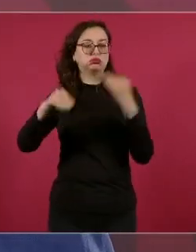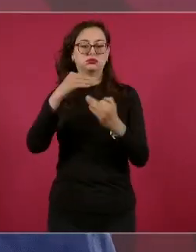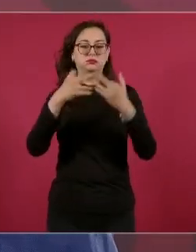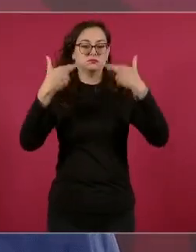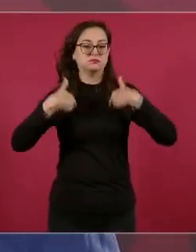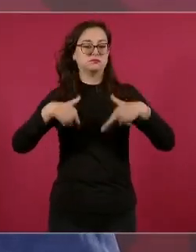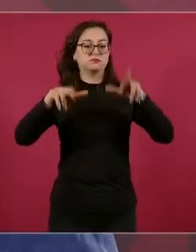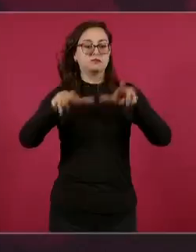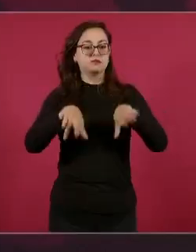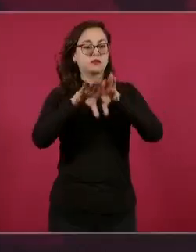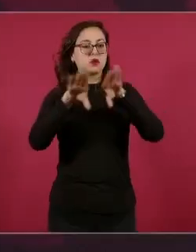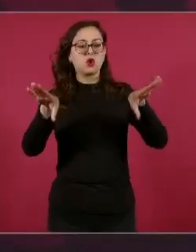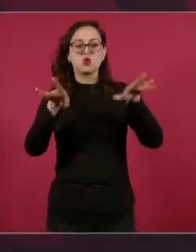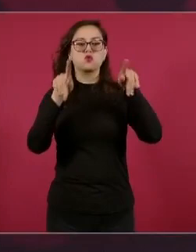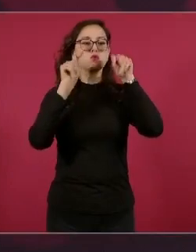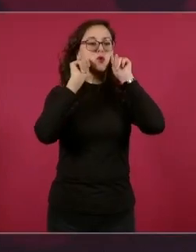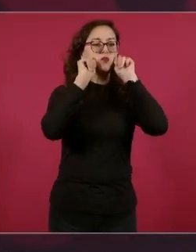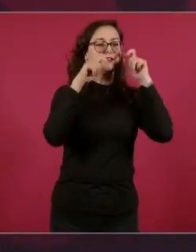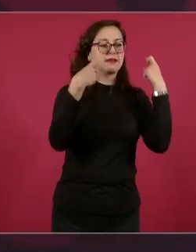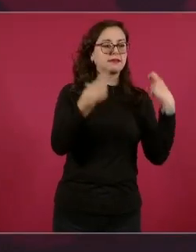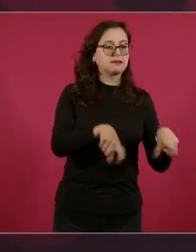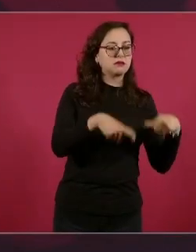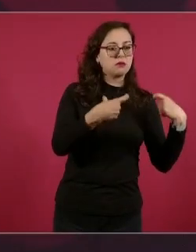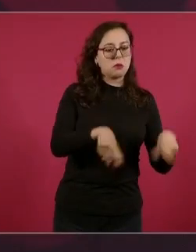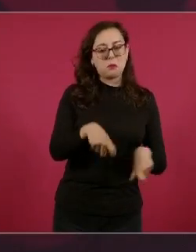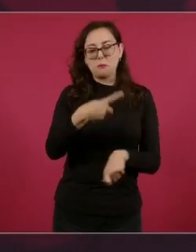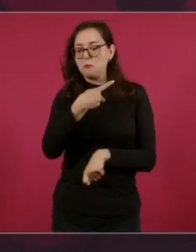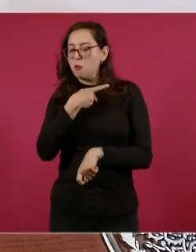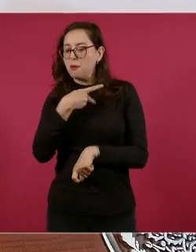a ricos y a pobres,